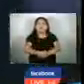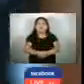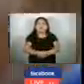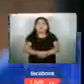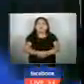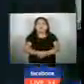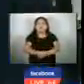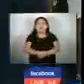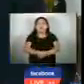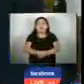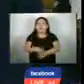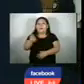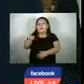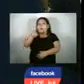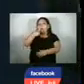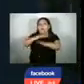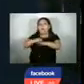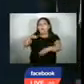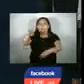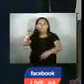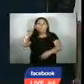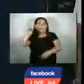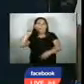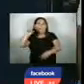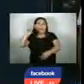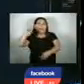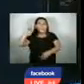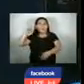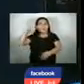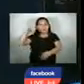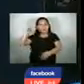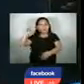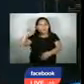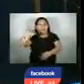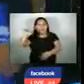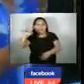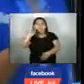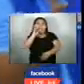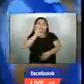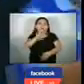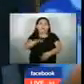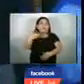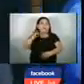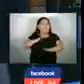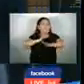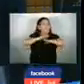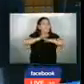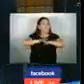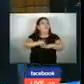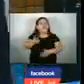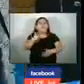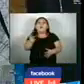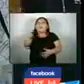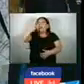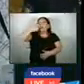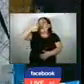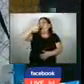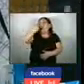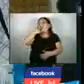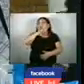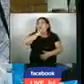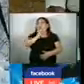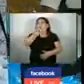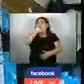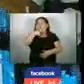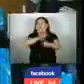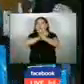El antivirante molnupiravir actúa contra las variantes del coronavirus más agresivas. Su píldora